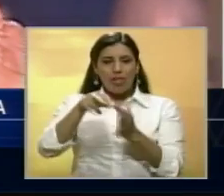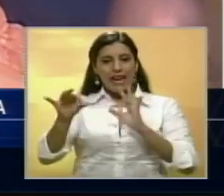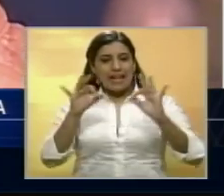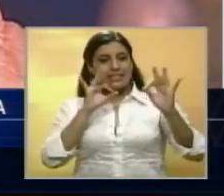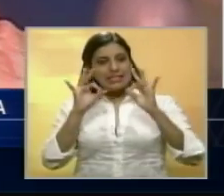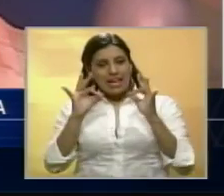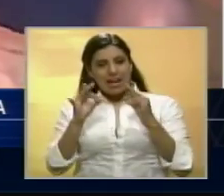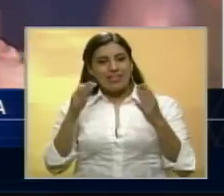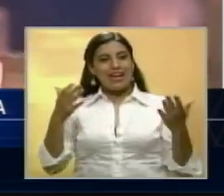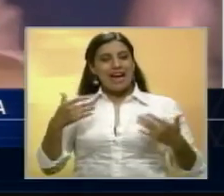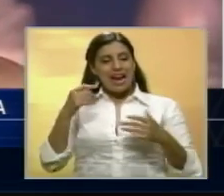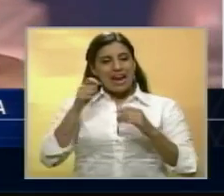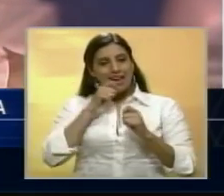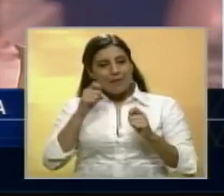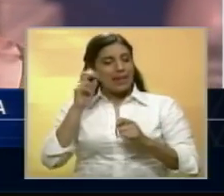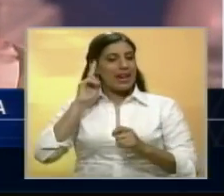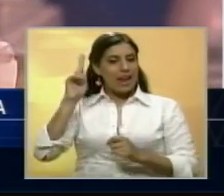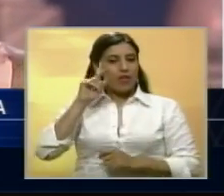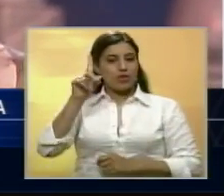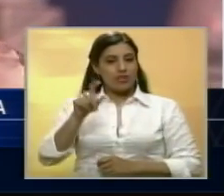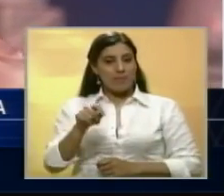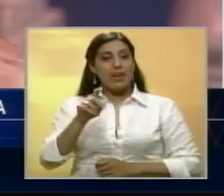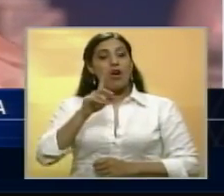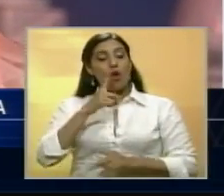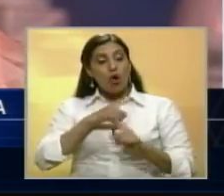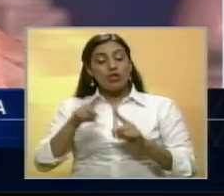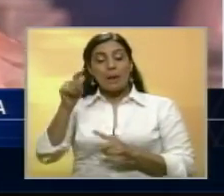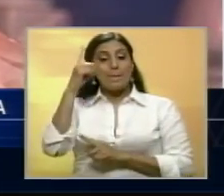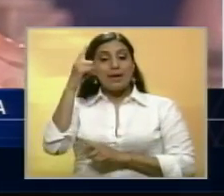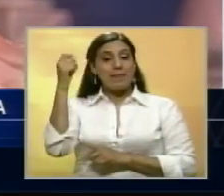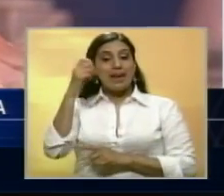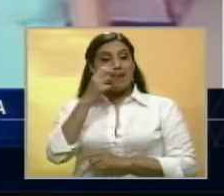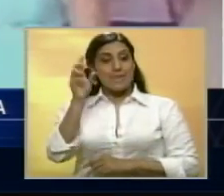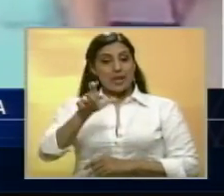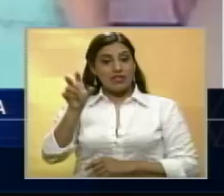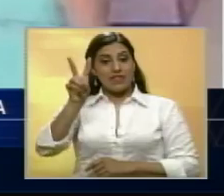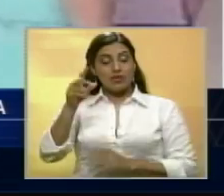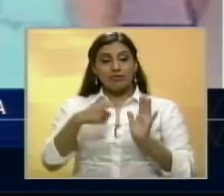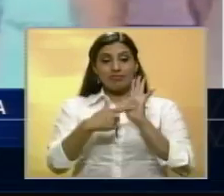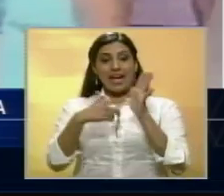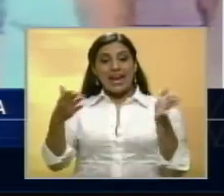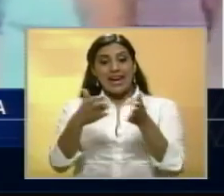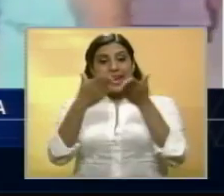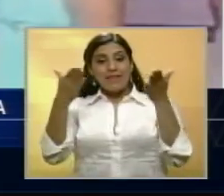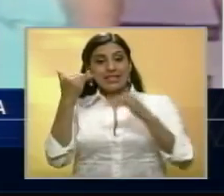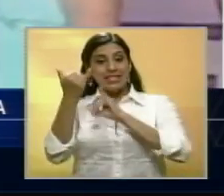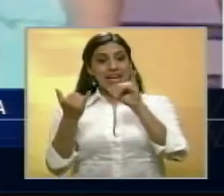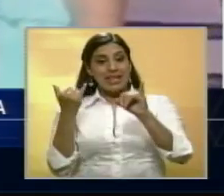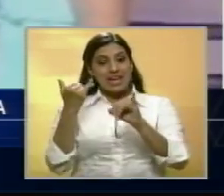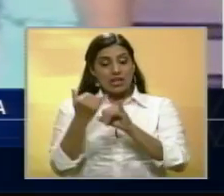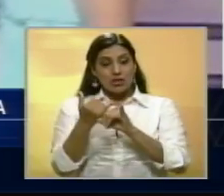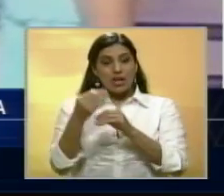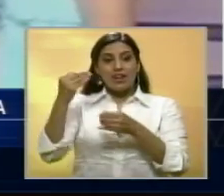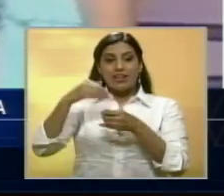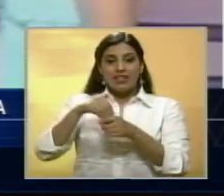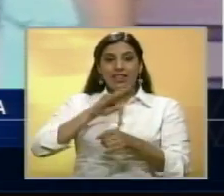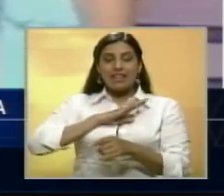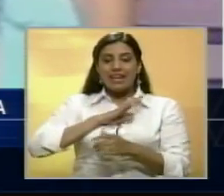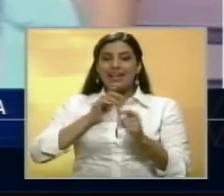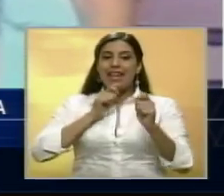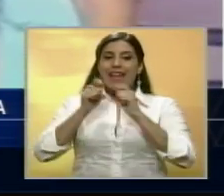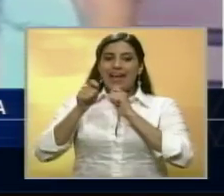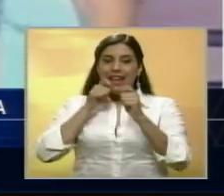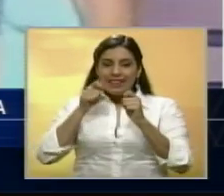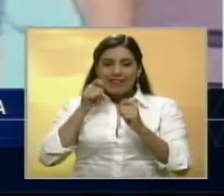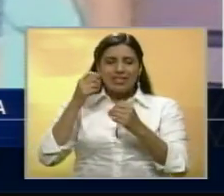actuación, animación y locución. Fue también la primera venezolana que figuró en una portada de revista internacional que incluía un